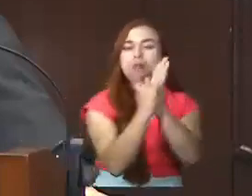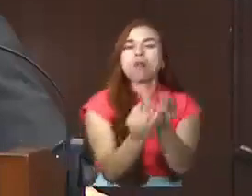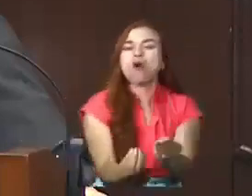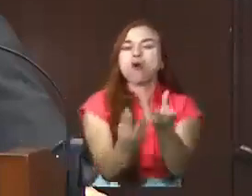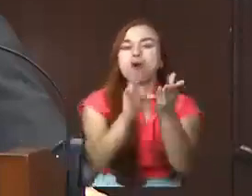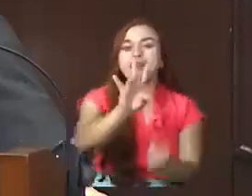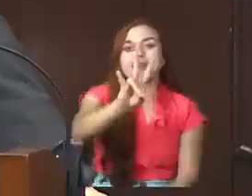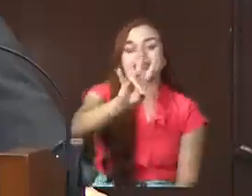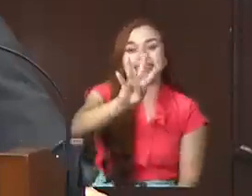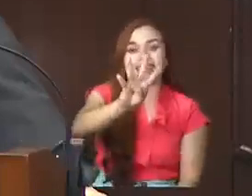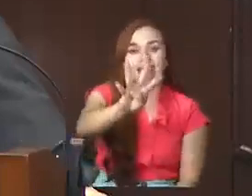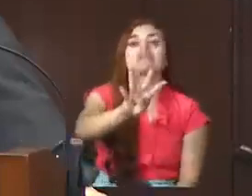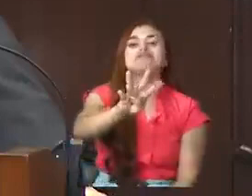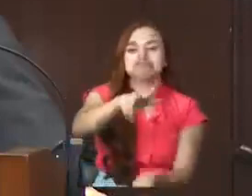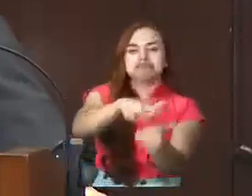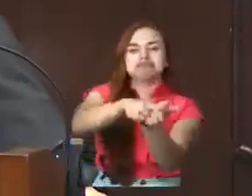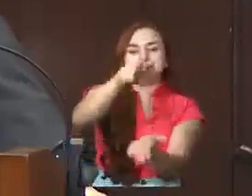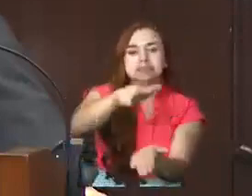carácter social,